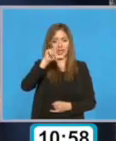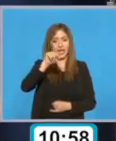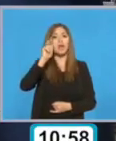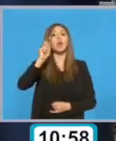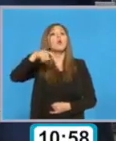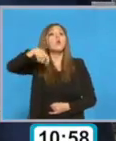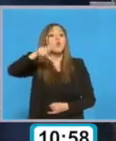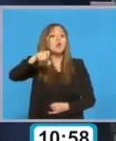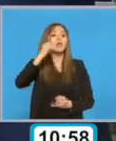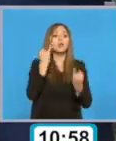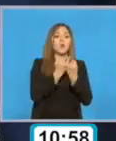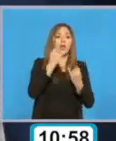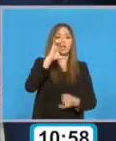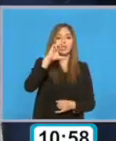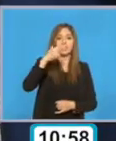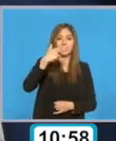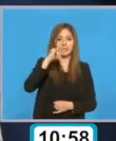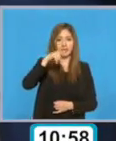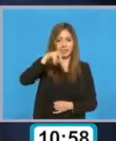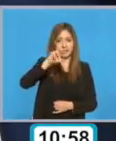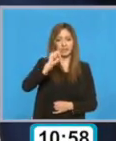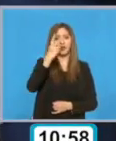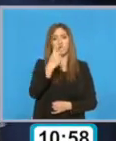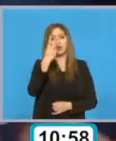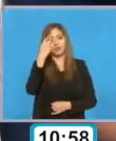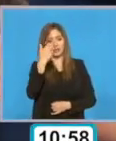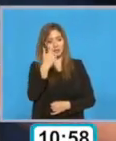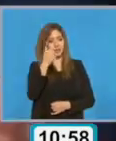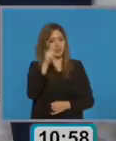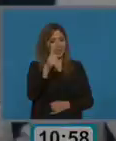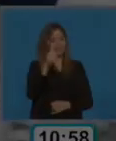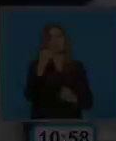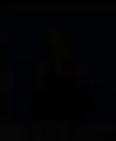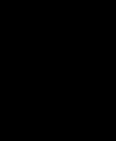Twitter, Chiquis626. El aplauso para Chiquis Rivera. Muchas Muchas gracias, gracias. compañeros.